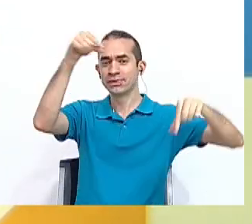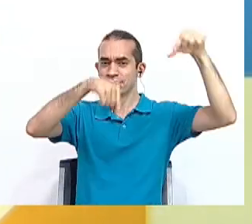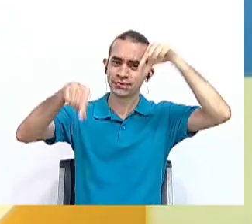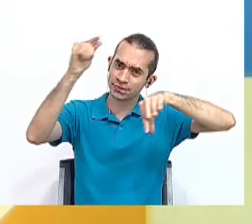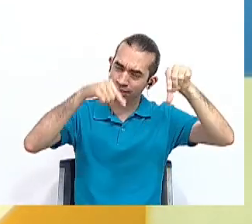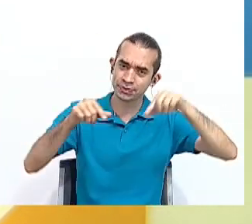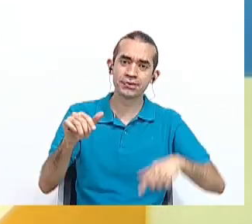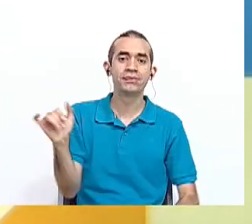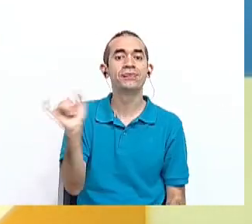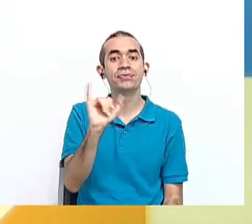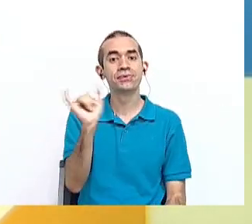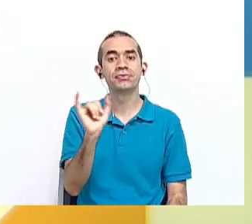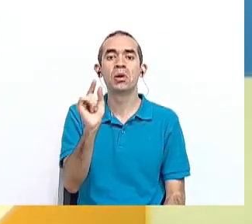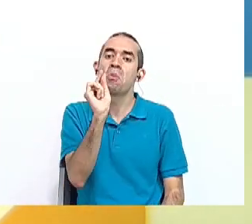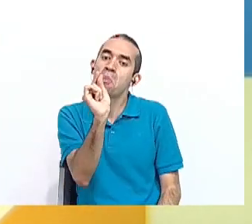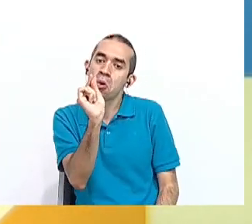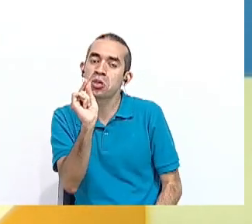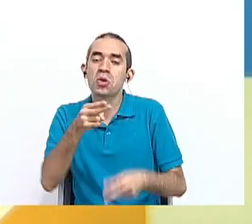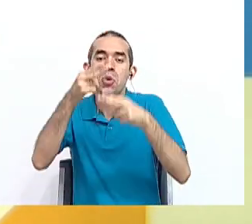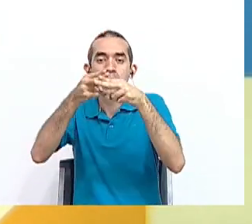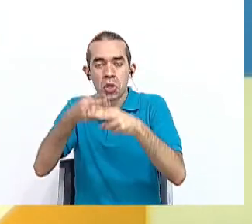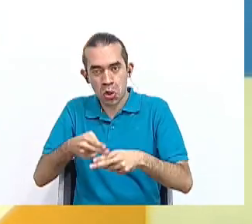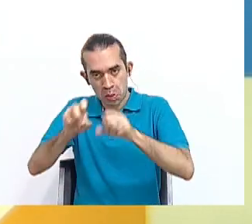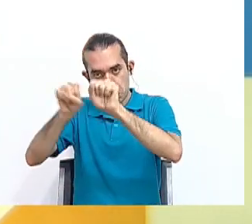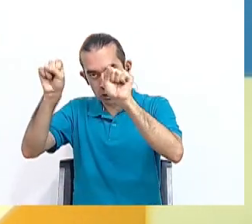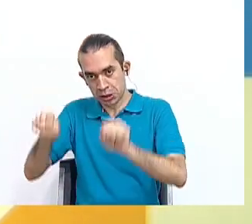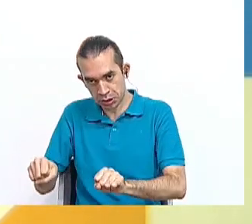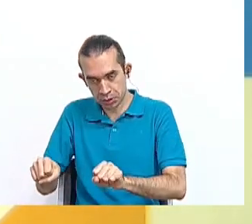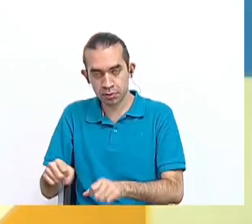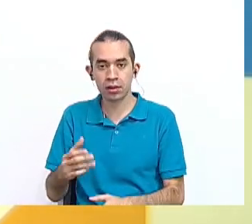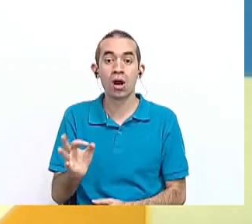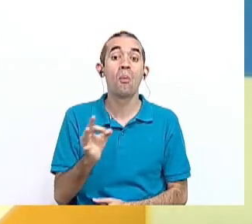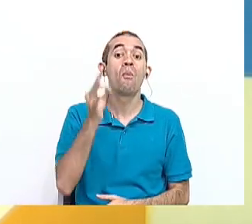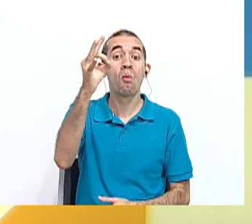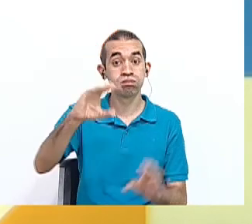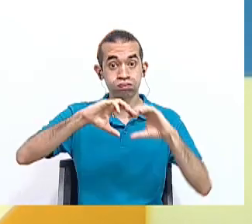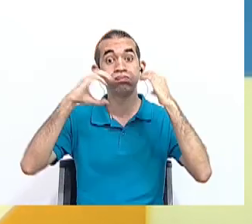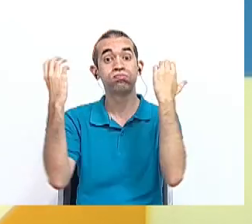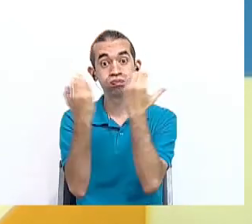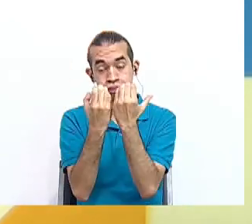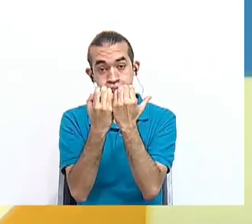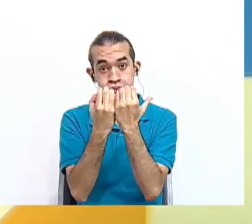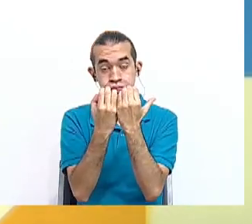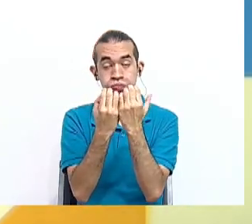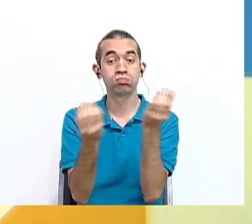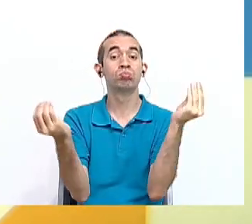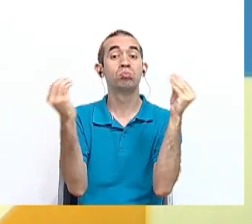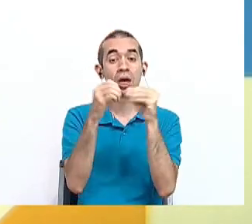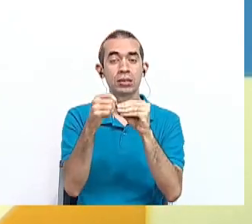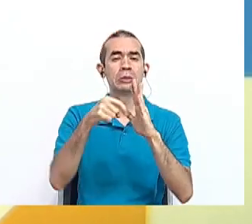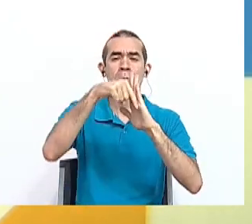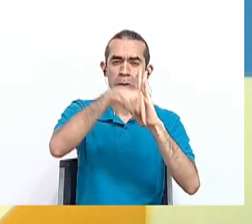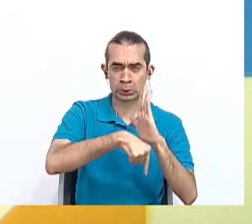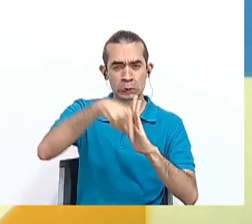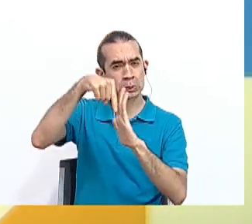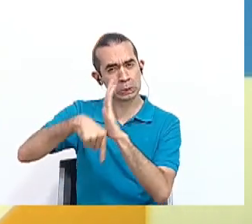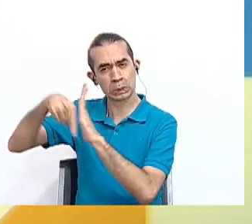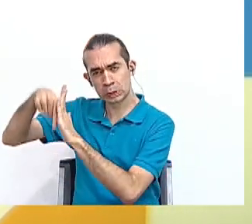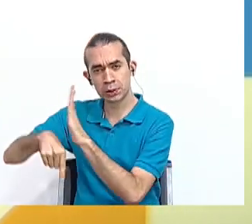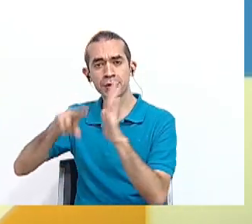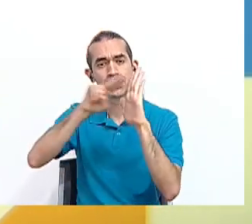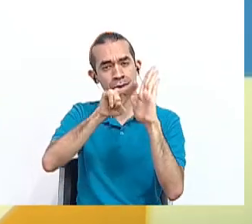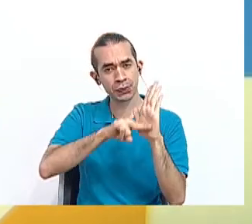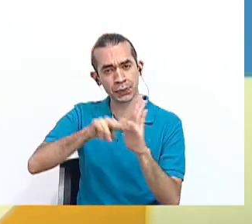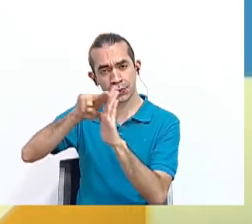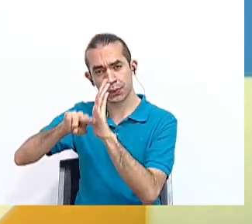y también un poquito de la nomenclatura. En nuestra siguiente clase vamos a abarcar todas las normas de la